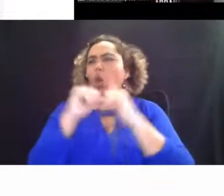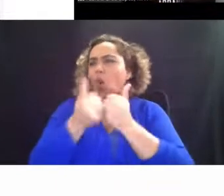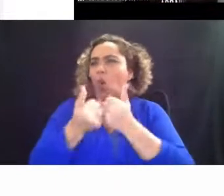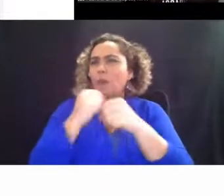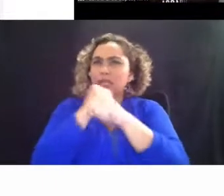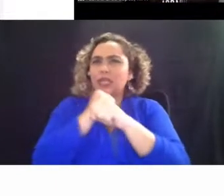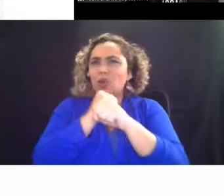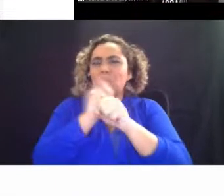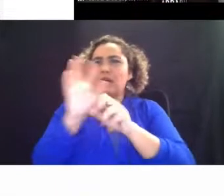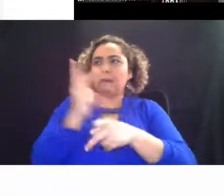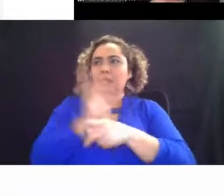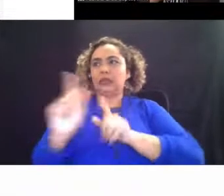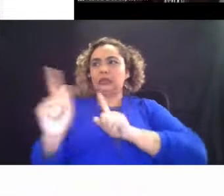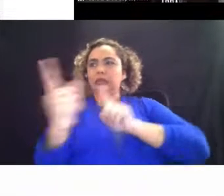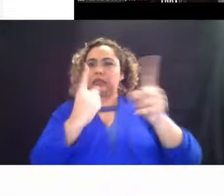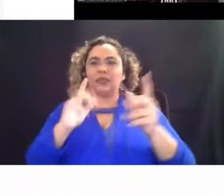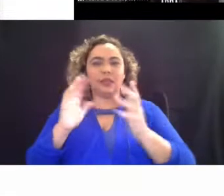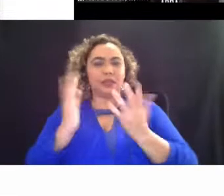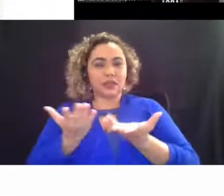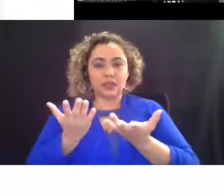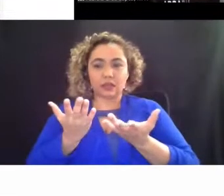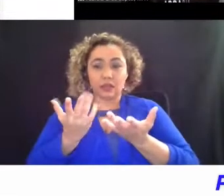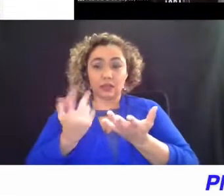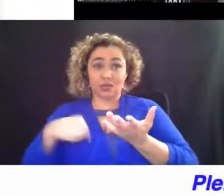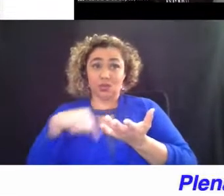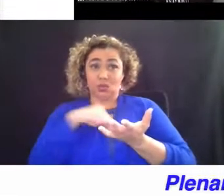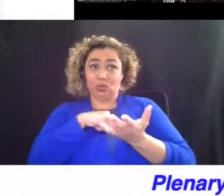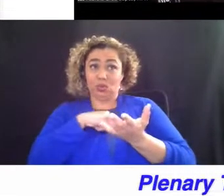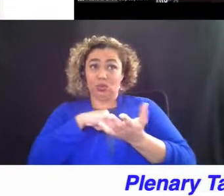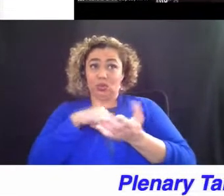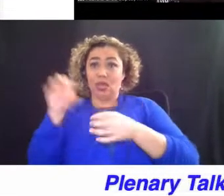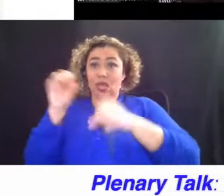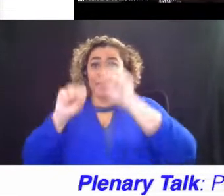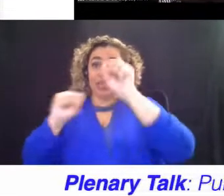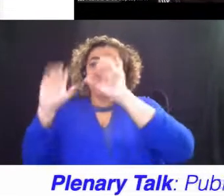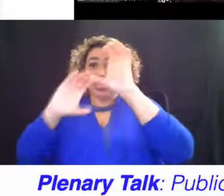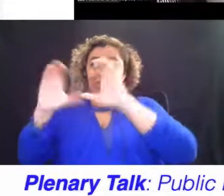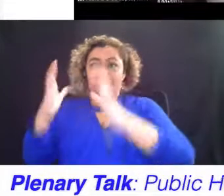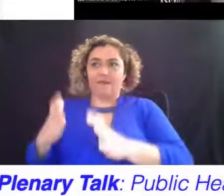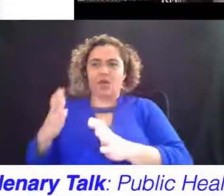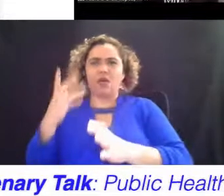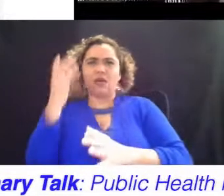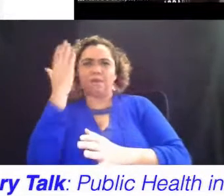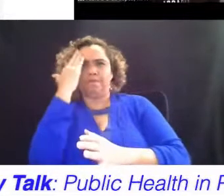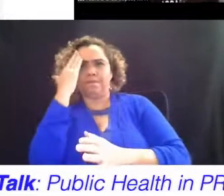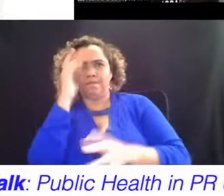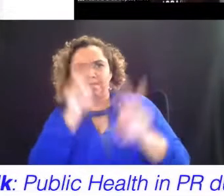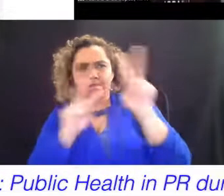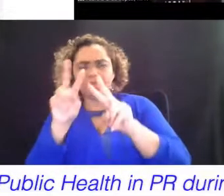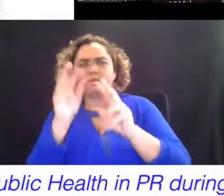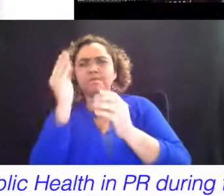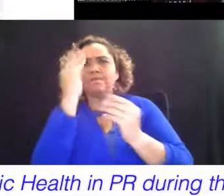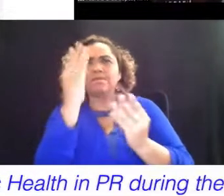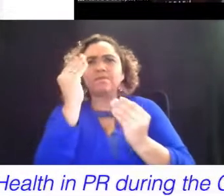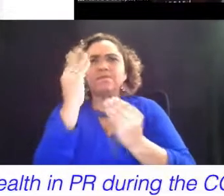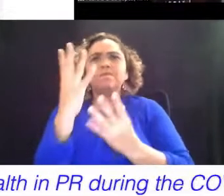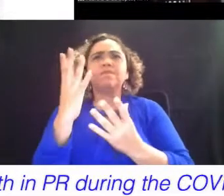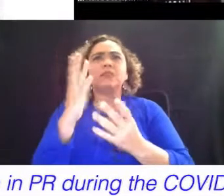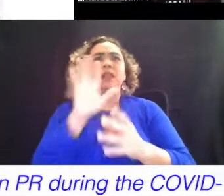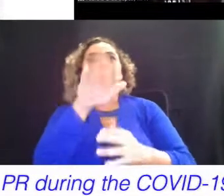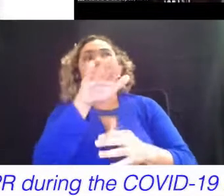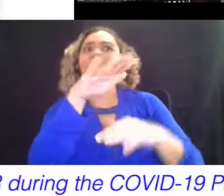de prevención ahí mismo? Nos queda a nosotros, ¿verdad?, la comunidad científica, poder realizar pues todas estas